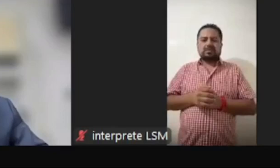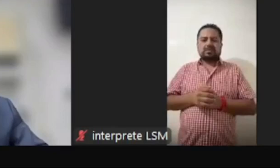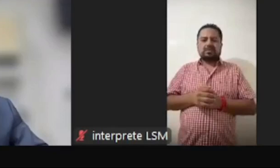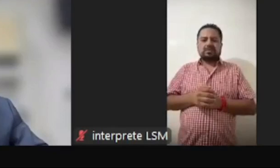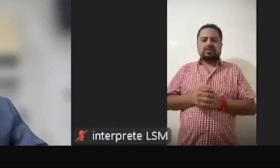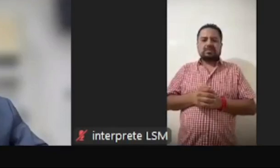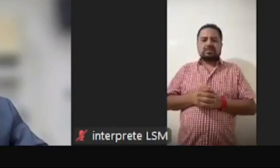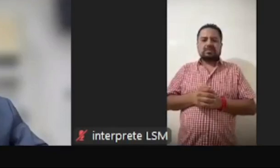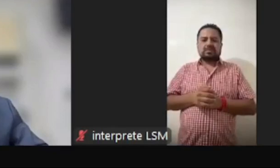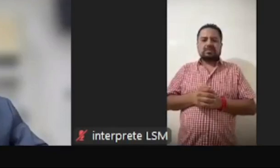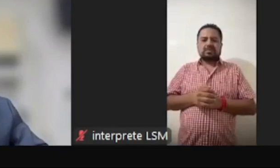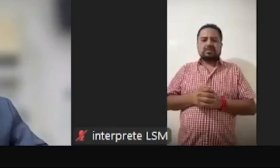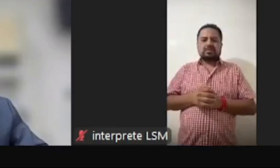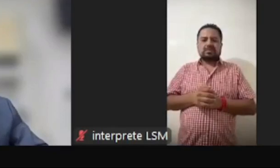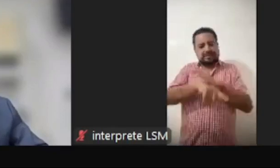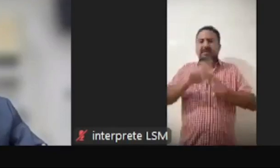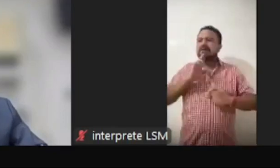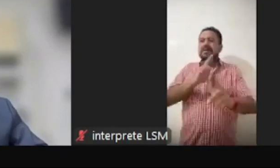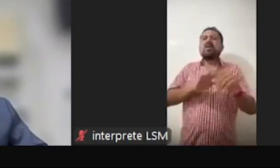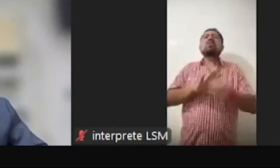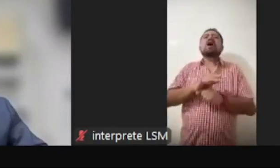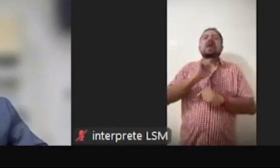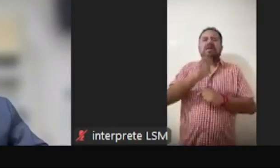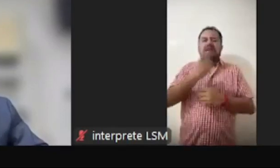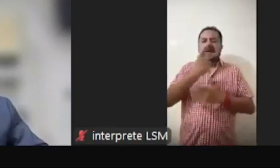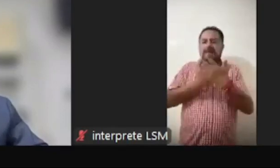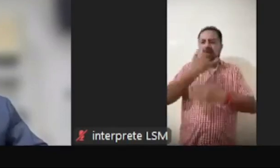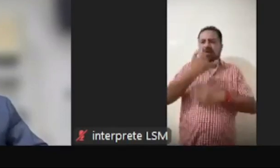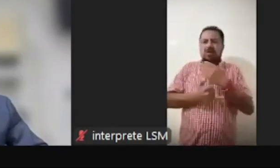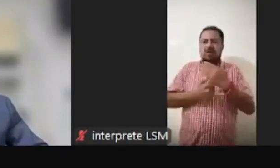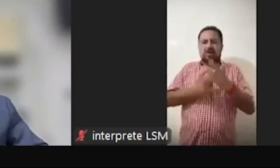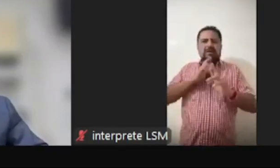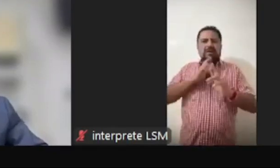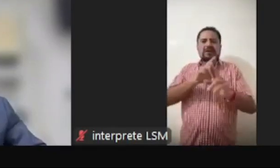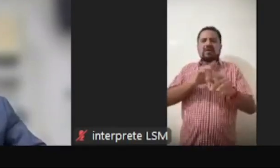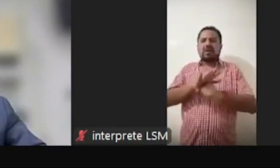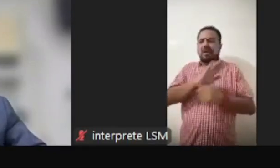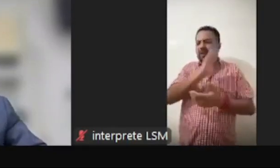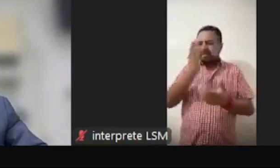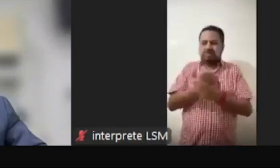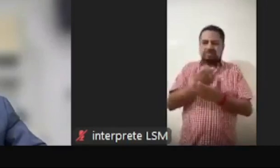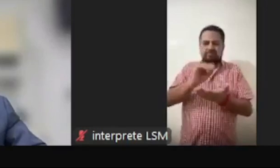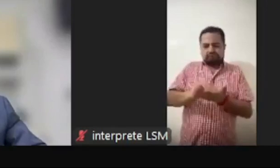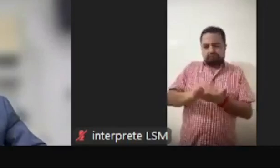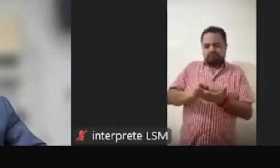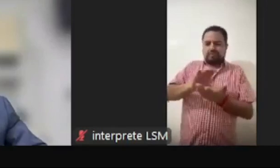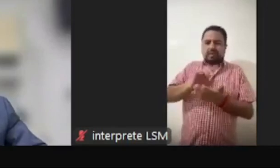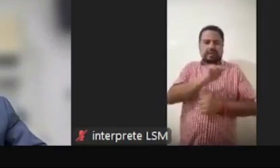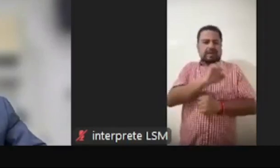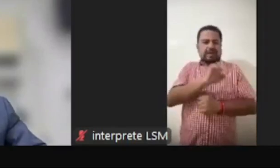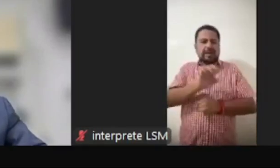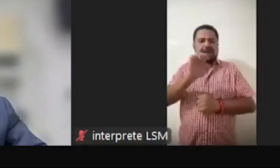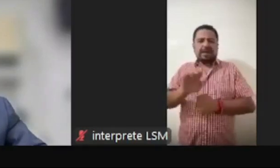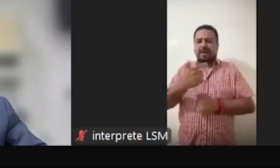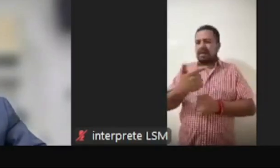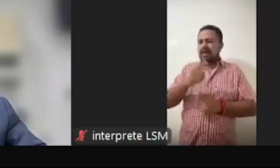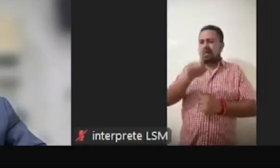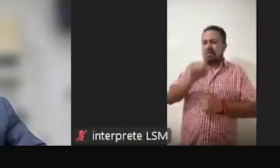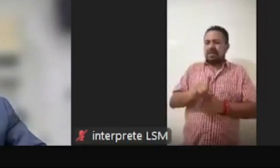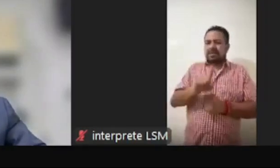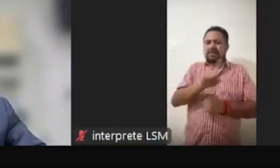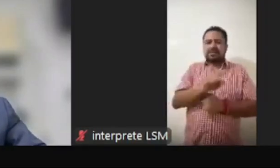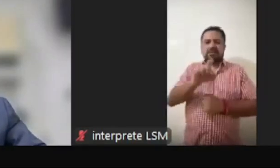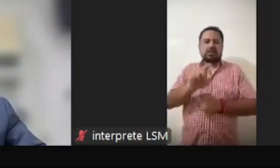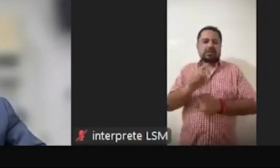y resolver se trata de un proyecto de resolución relativo a los expedientes TEE diagonal GEC diagonal 131